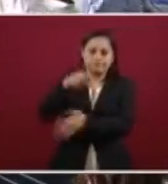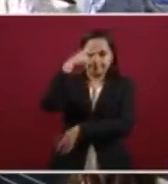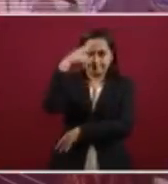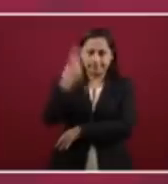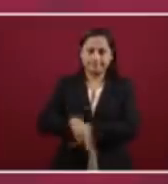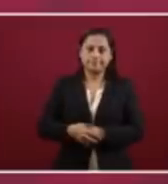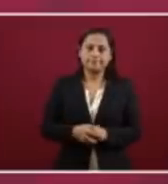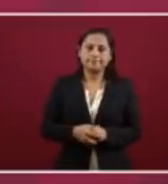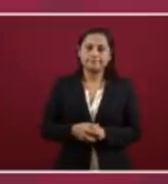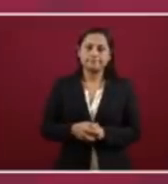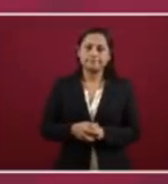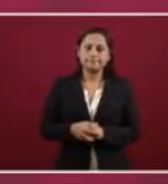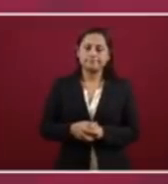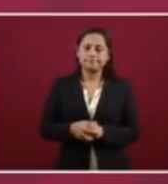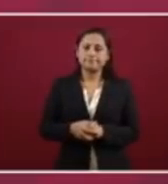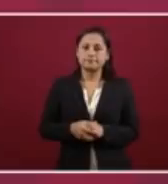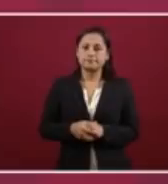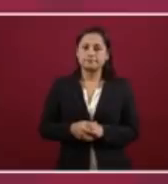Esto